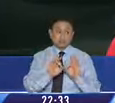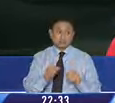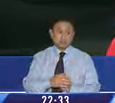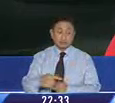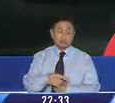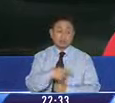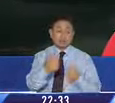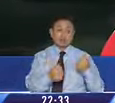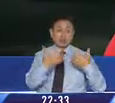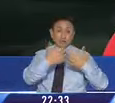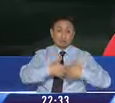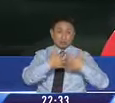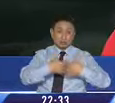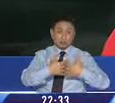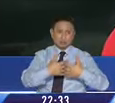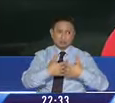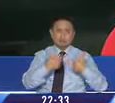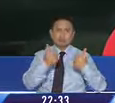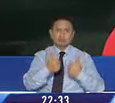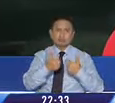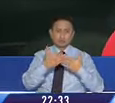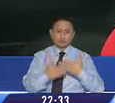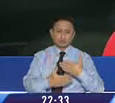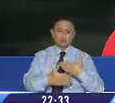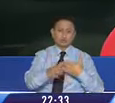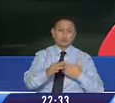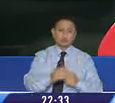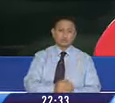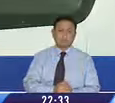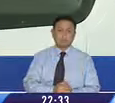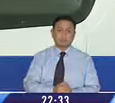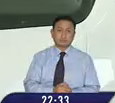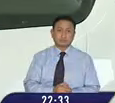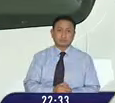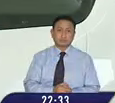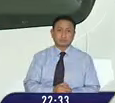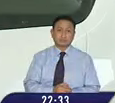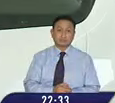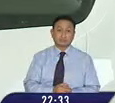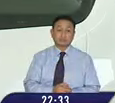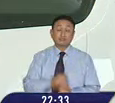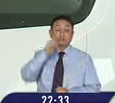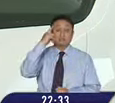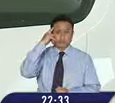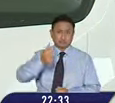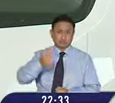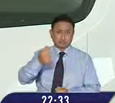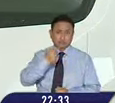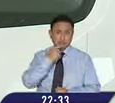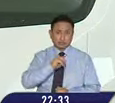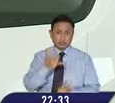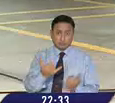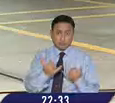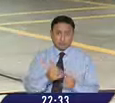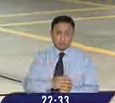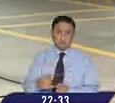de los motores puede ser también facilidad para nosotros del ahorro. Ofrecimiento gubernamental que se ve